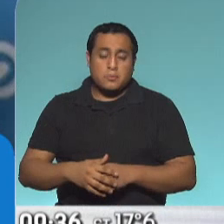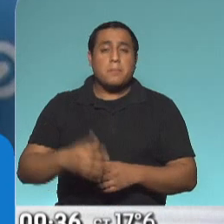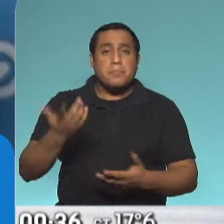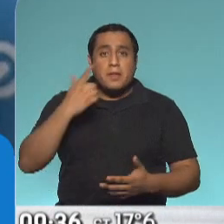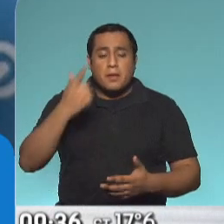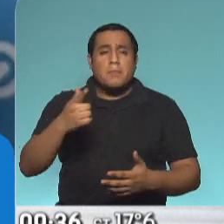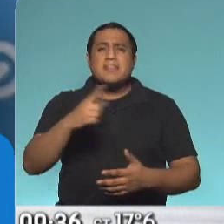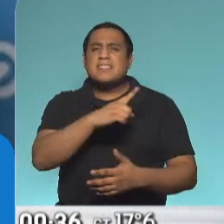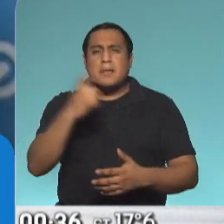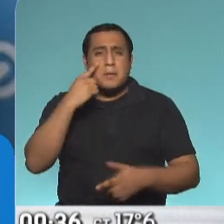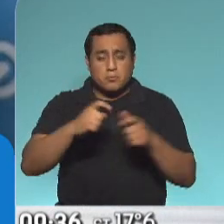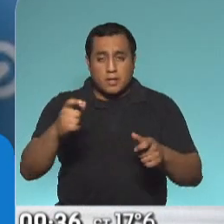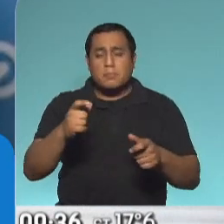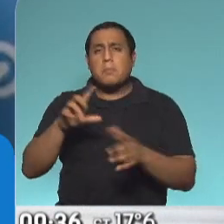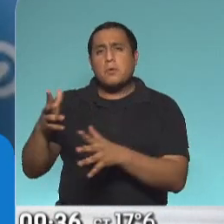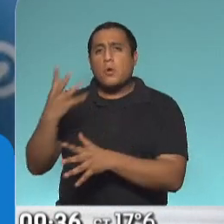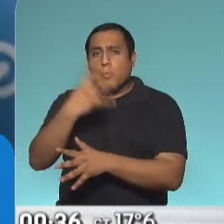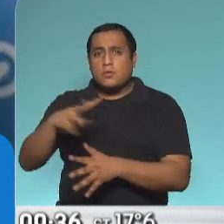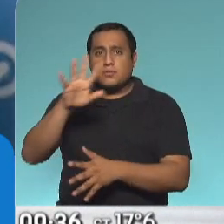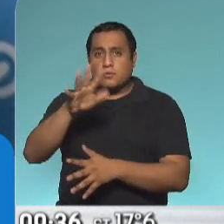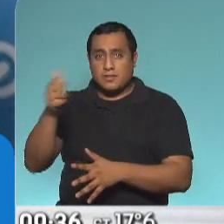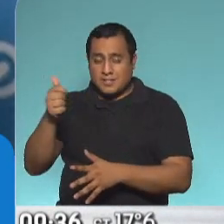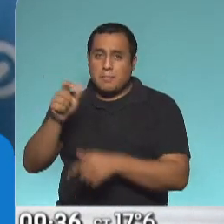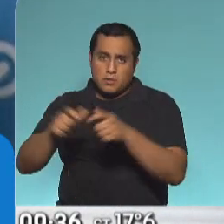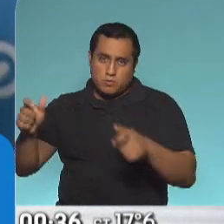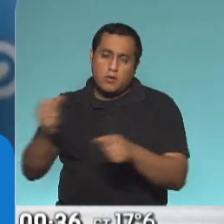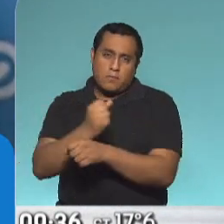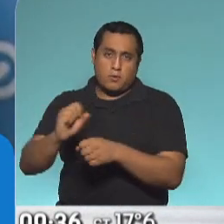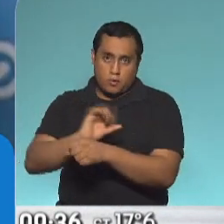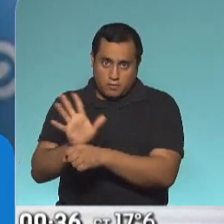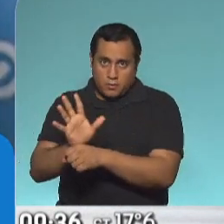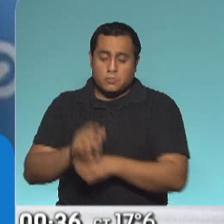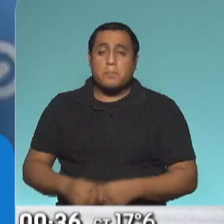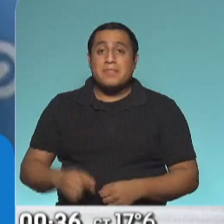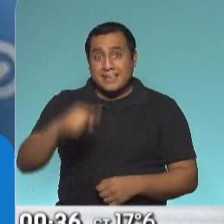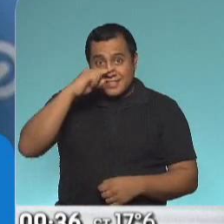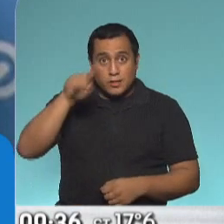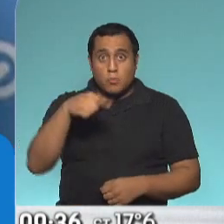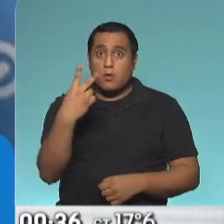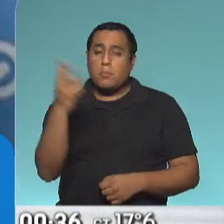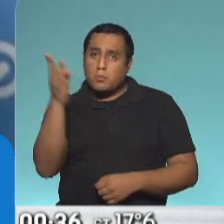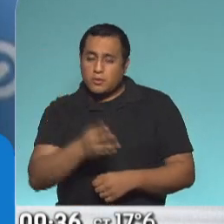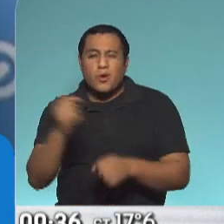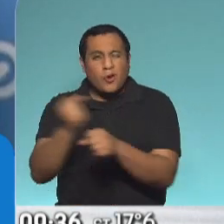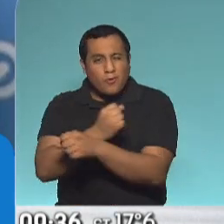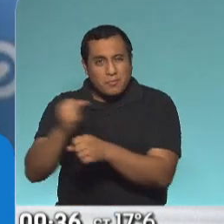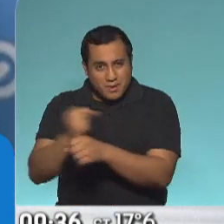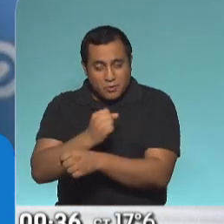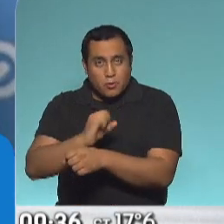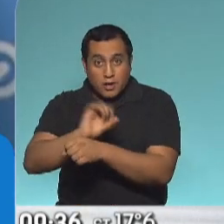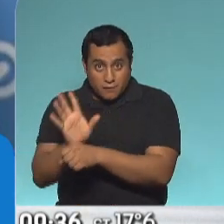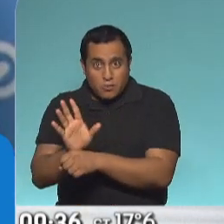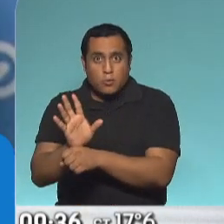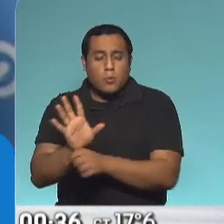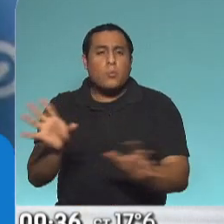cada 100.000 habitantes es de 456 casos tenemos 72 por ciento de los casos confirmados dentro